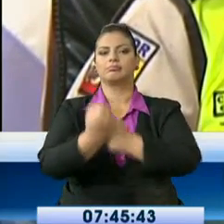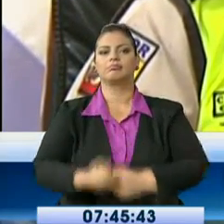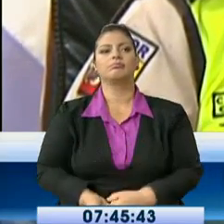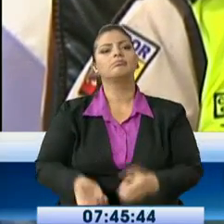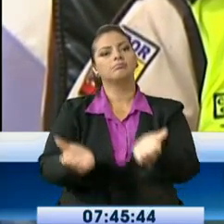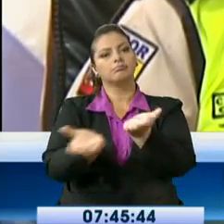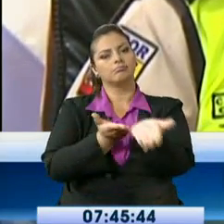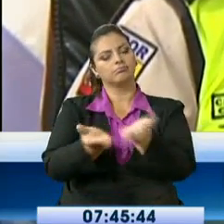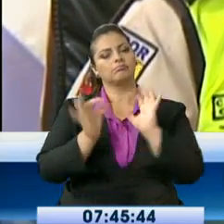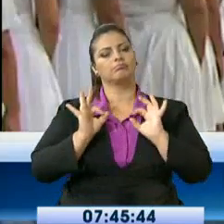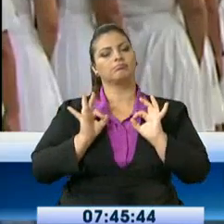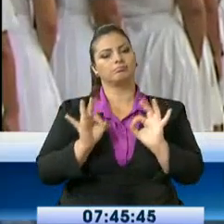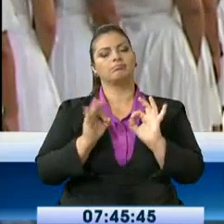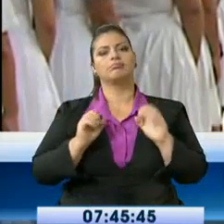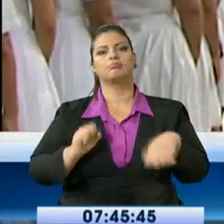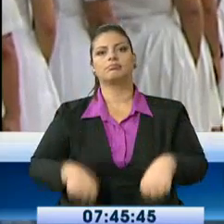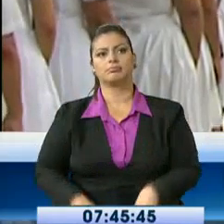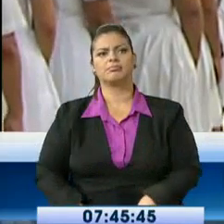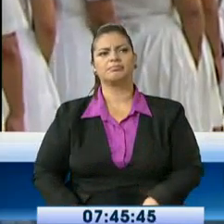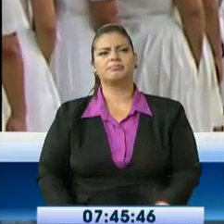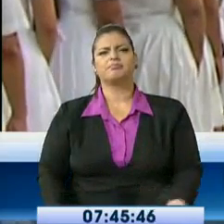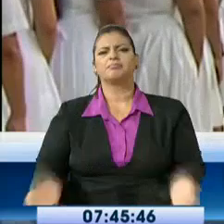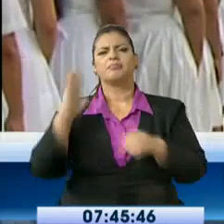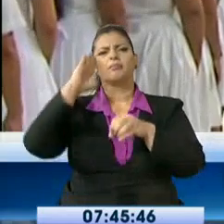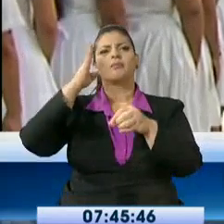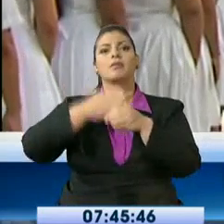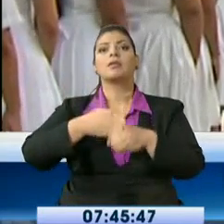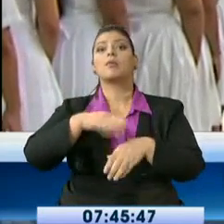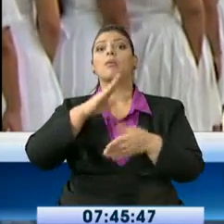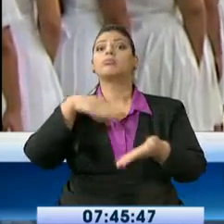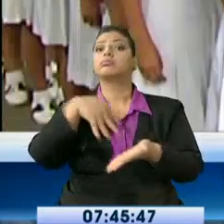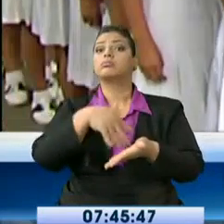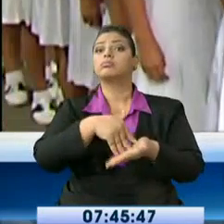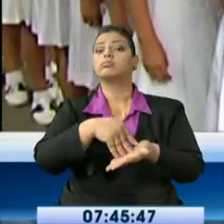dentro de estas entidades. El objetivo es brindar seguridad a los